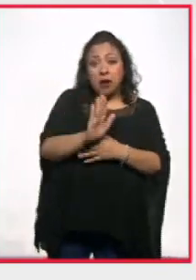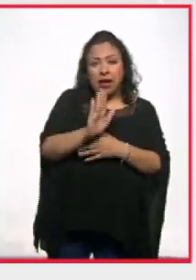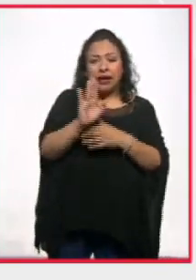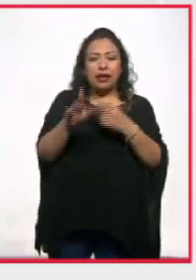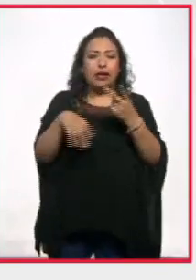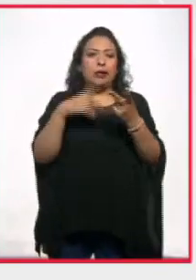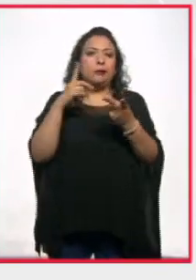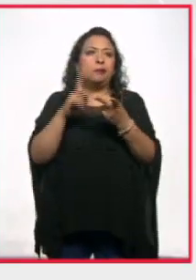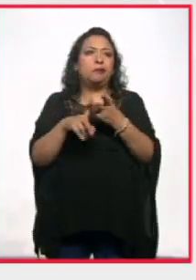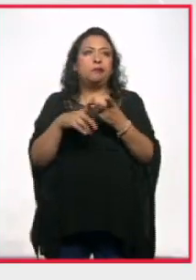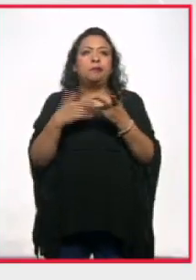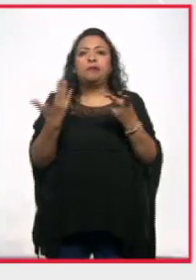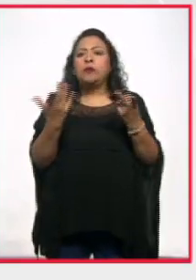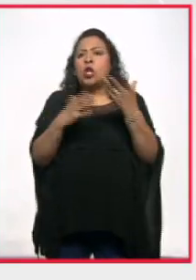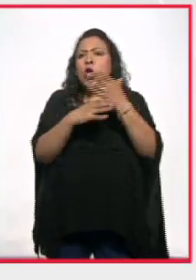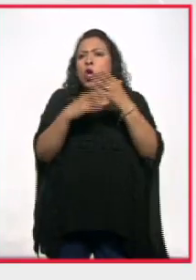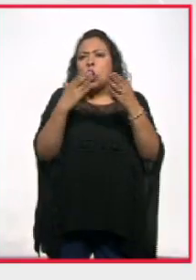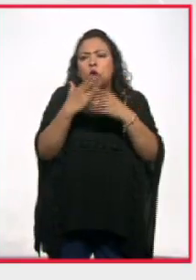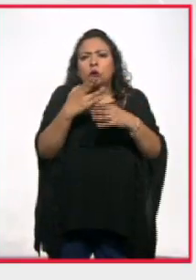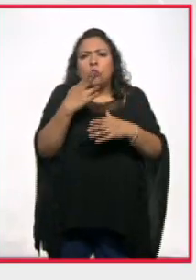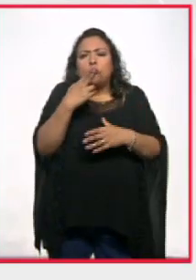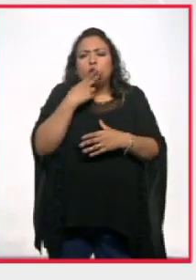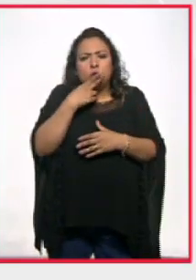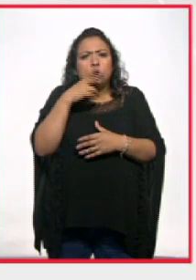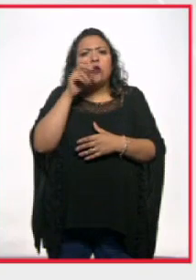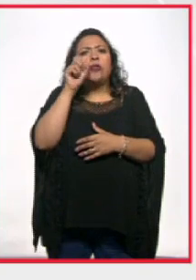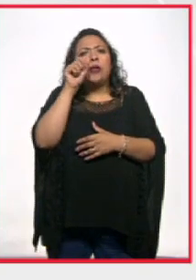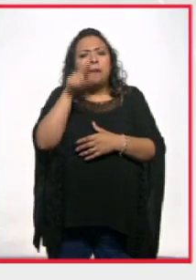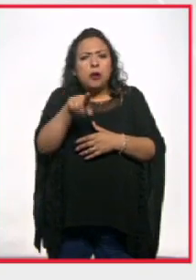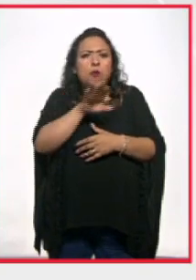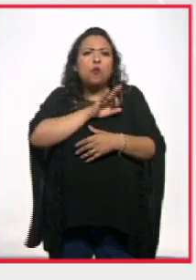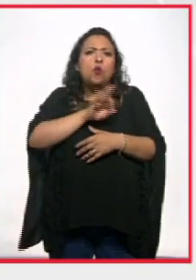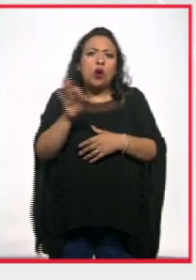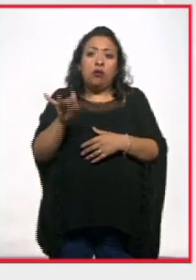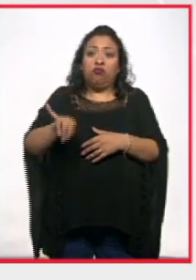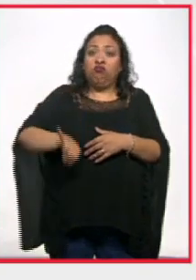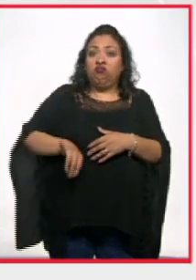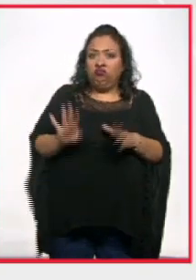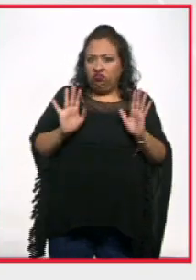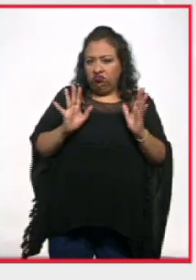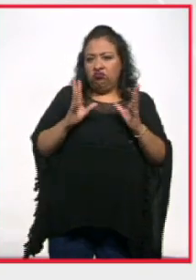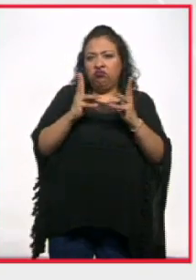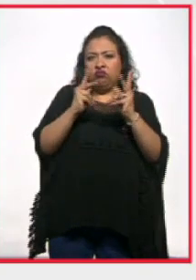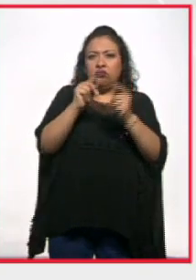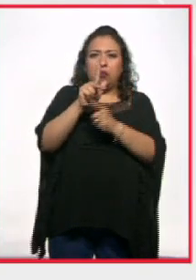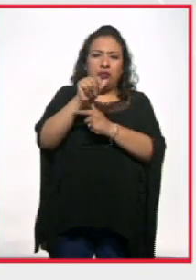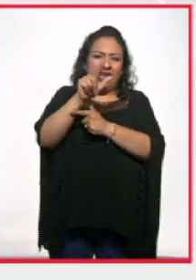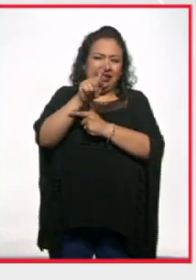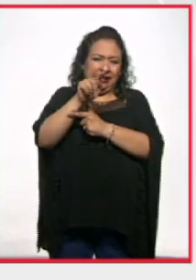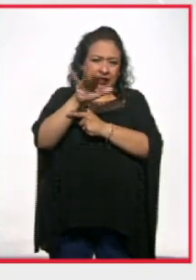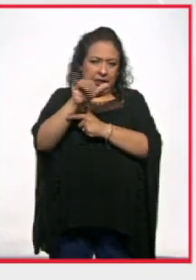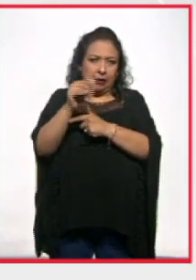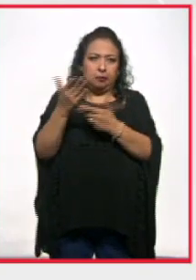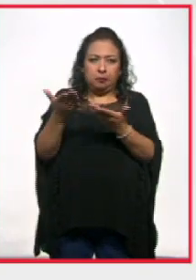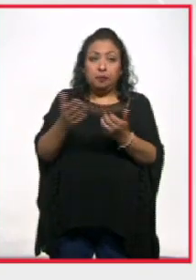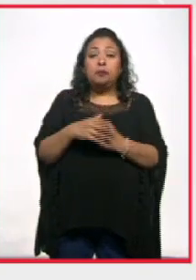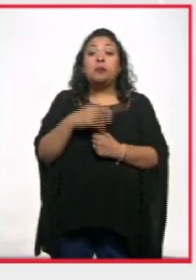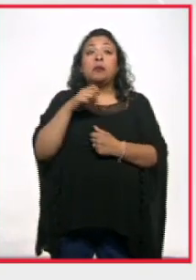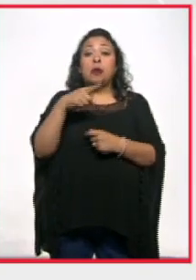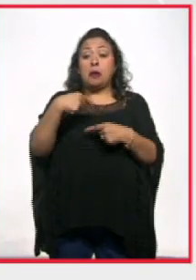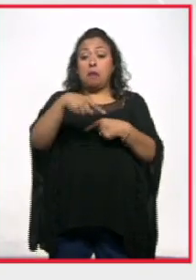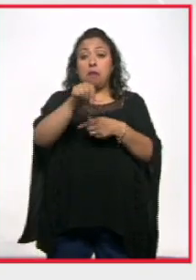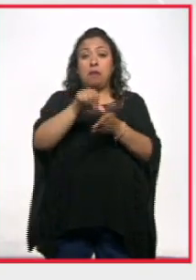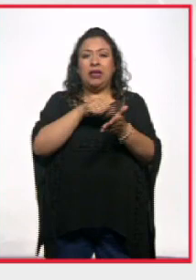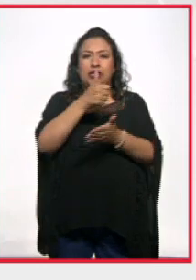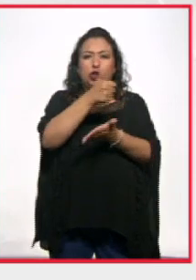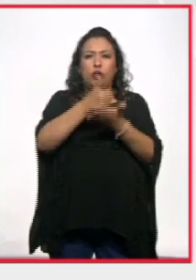de objetos útiles, pero que también pueden ser muy interesantes plásticamente, Rafa Wemansing. Durante este mes,